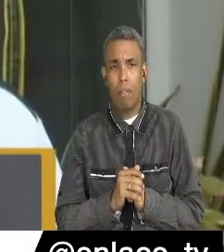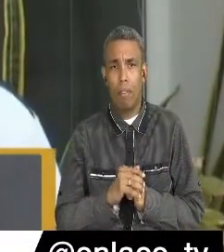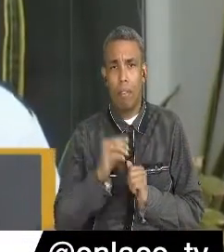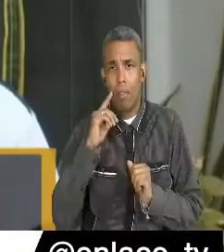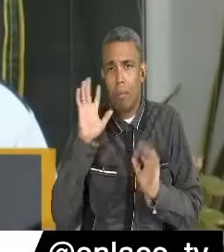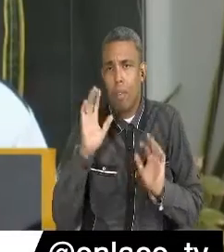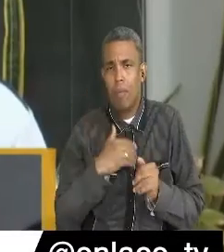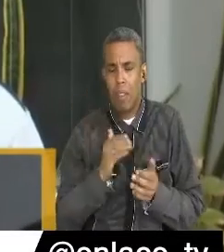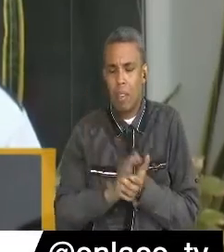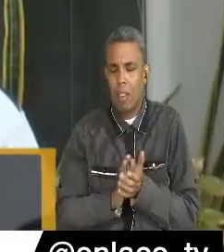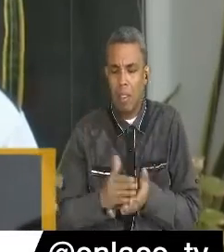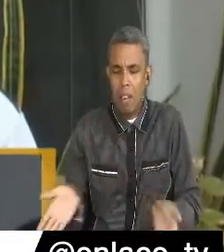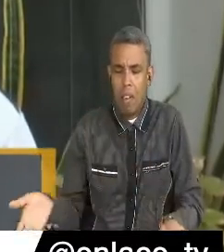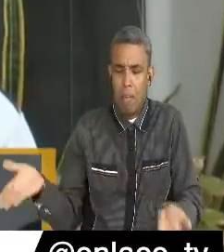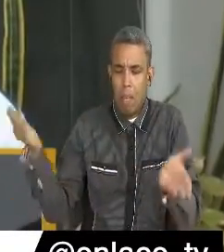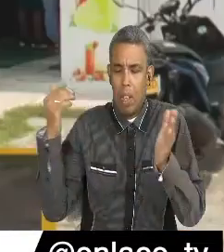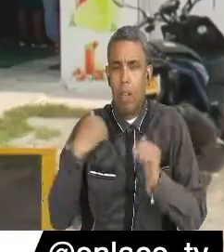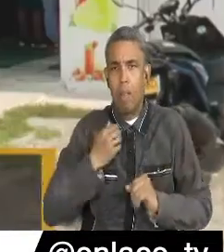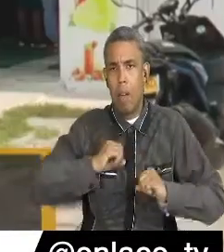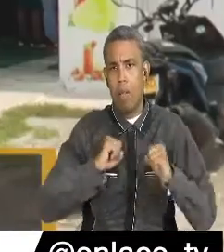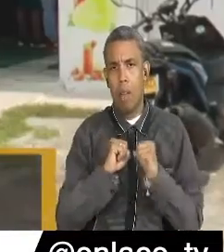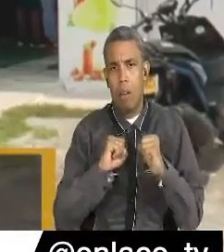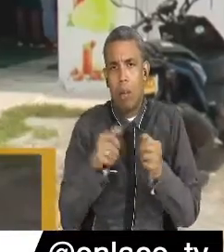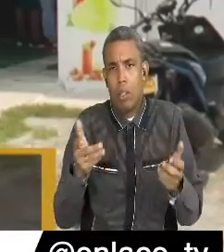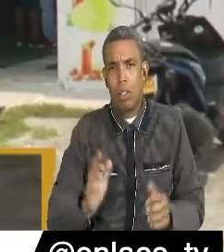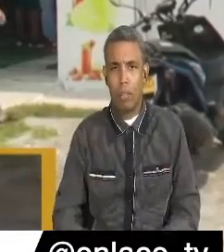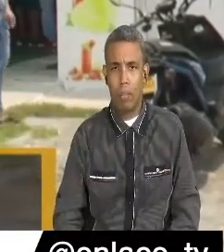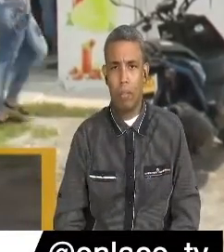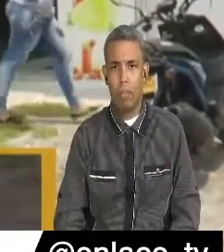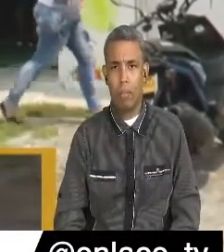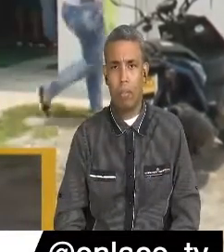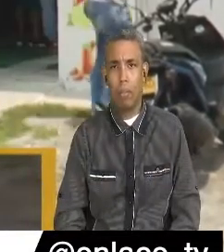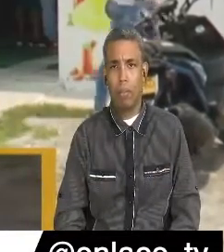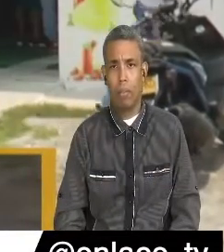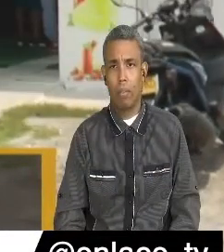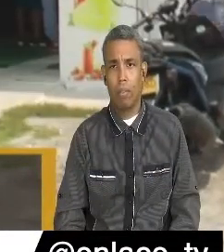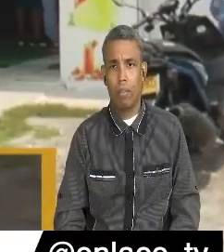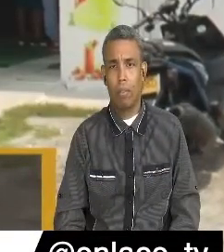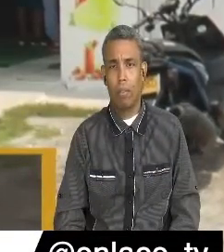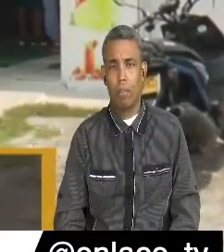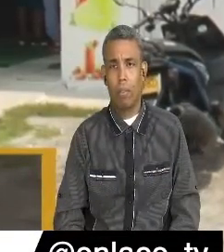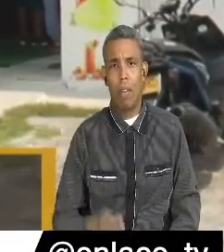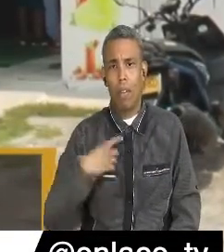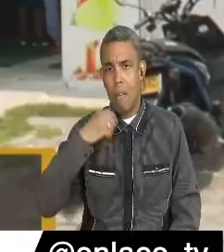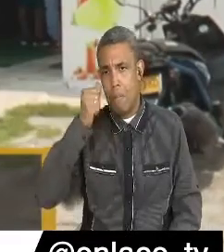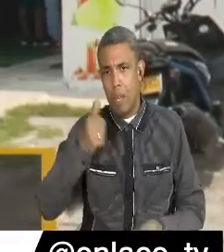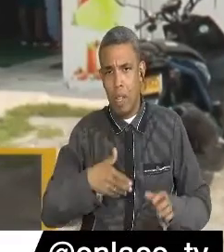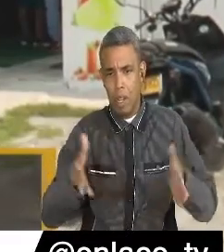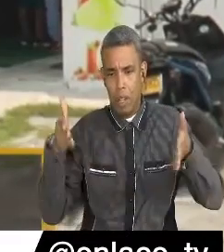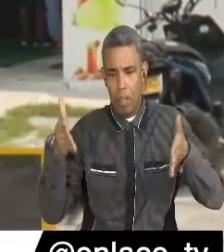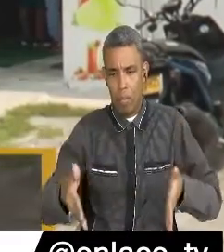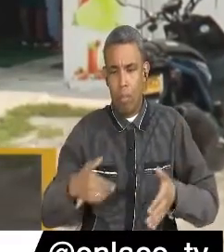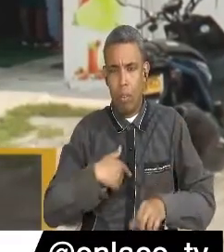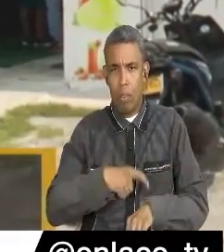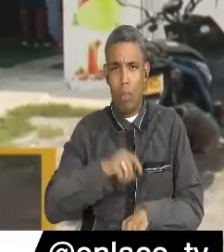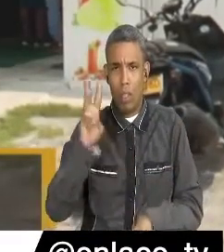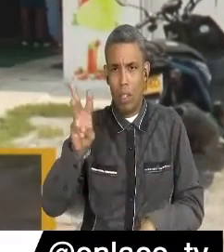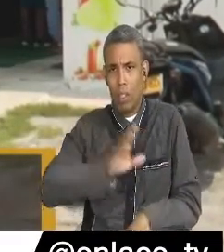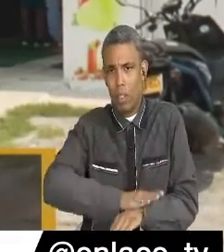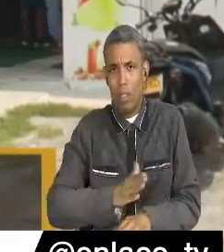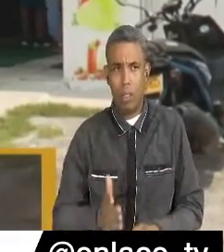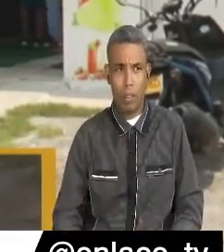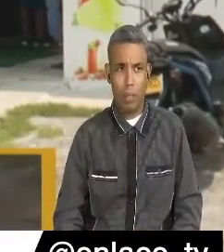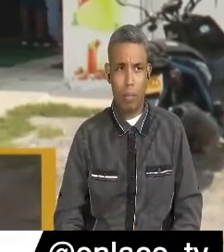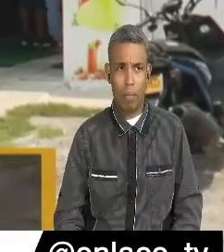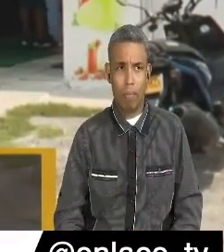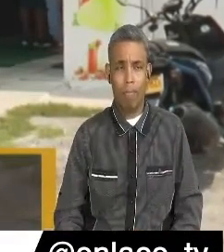Bogotá. Eso no es justicia. El entierro de Carlos Viviescas está programado para mañana a las 3 en punto de la tarde. Toda la información por ahora desde aquí,